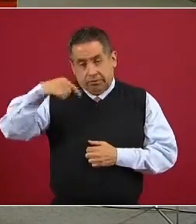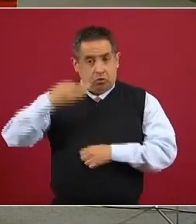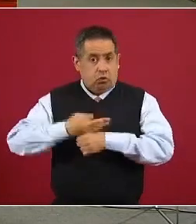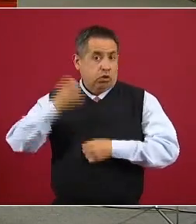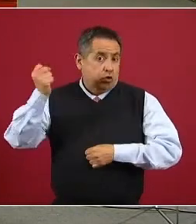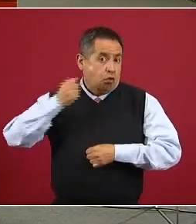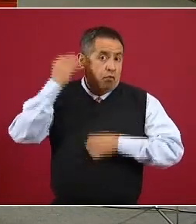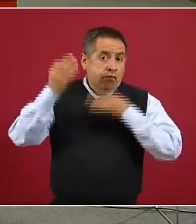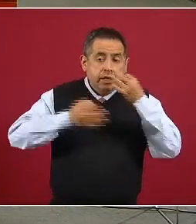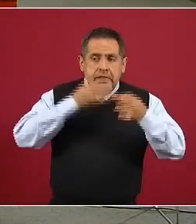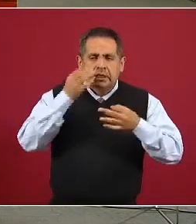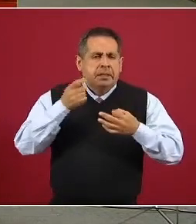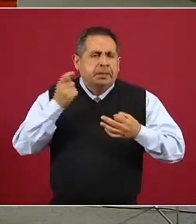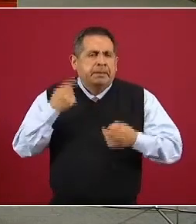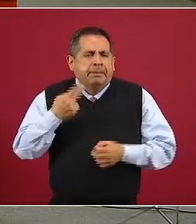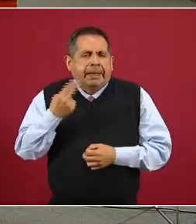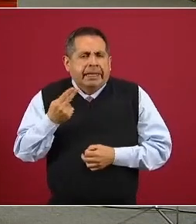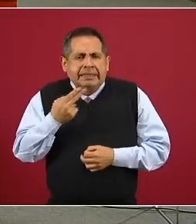el seguimiento a los